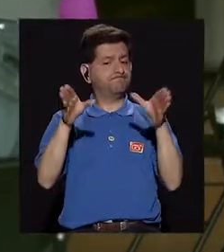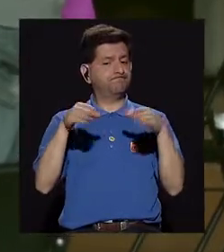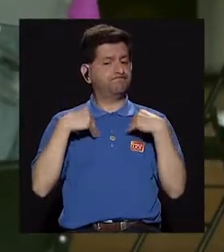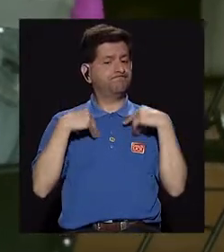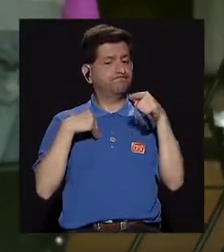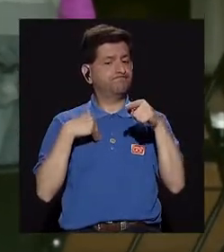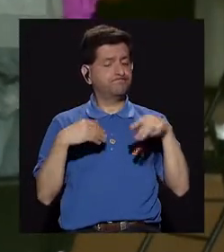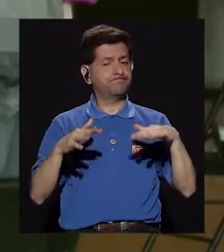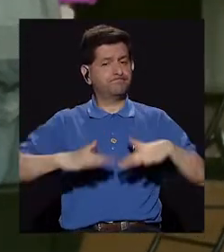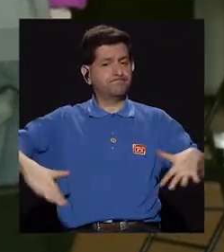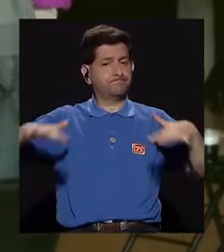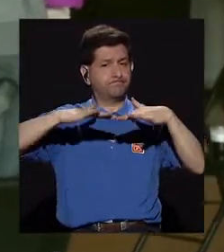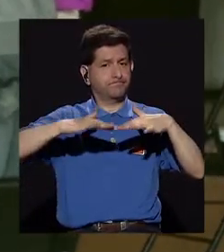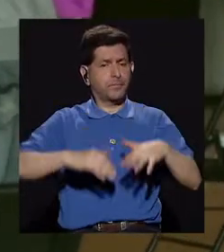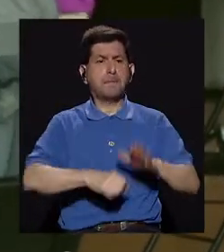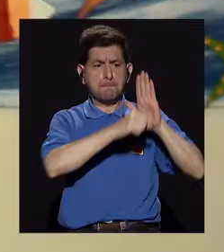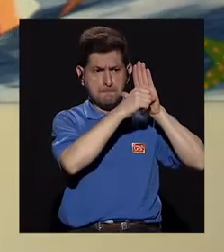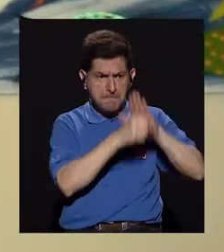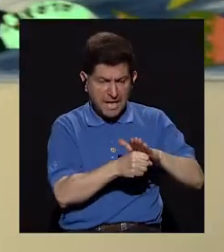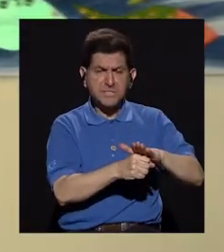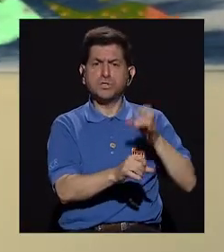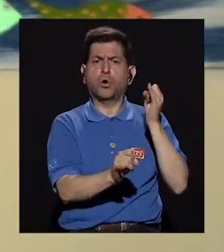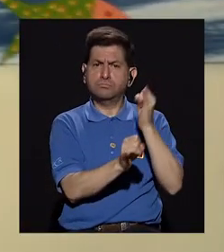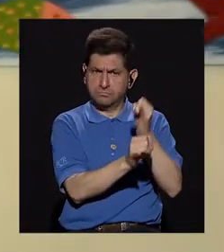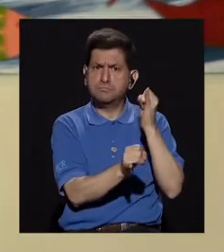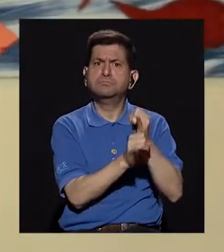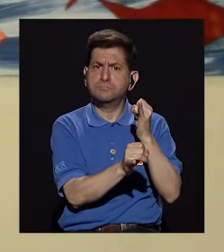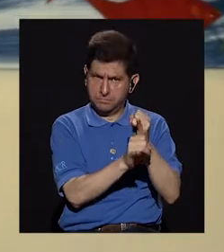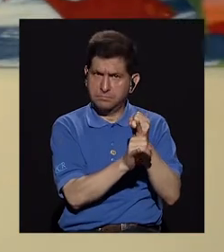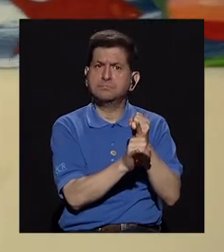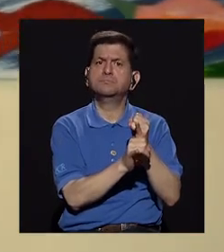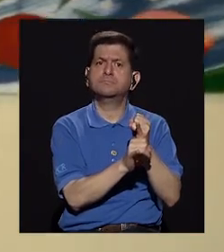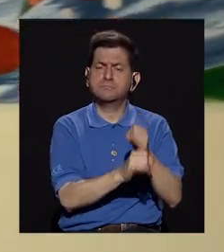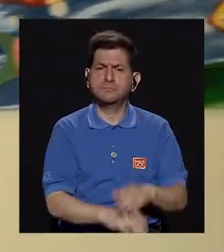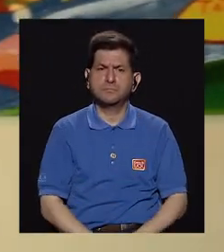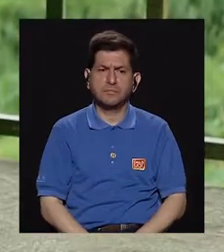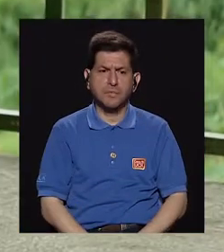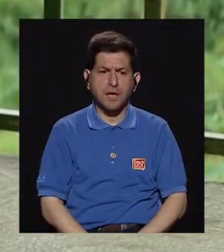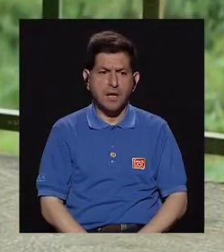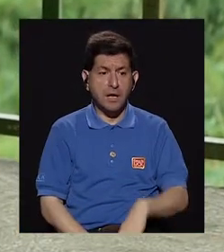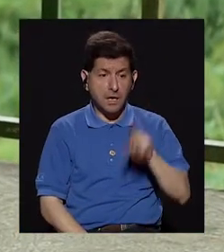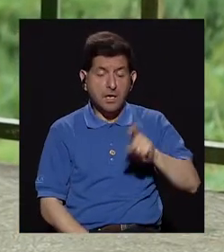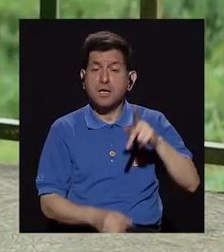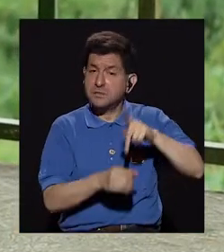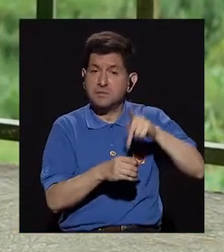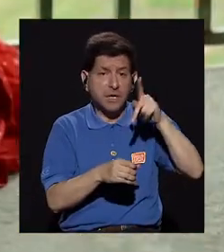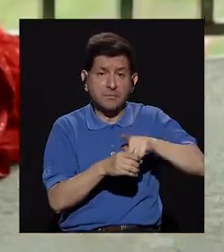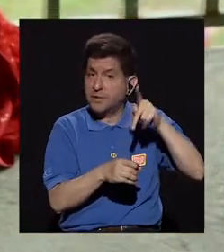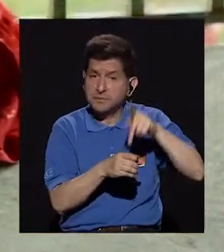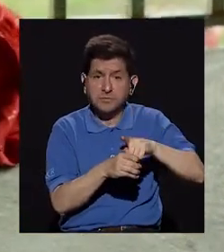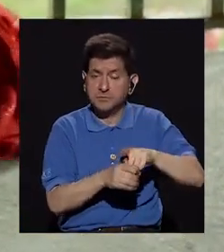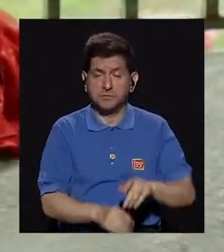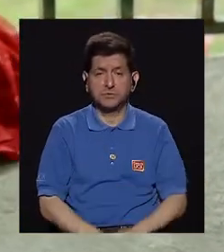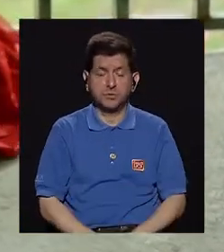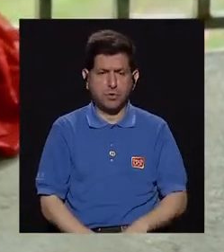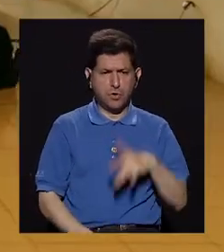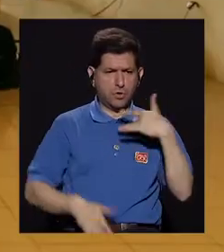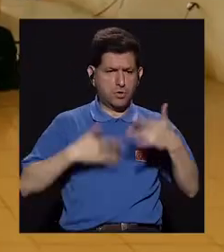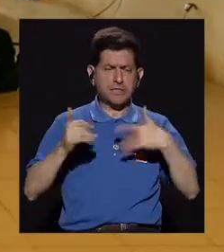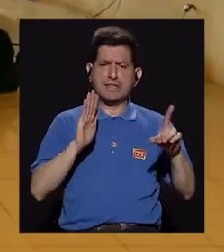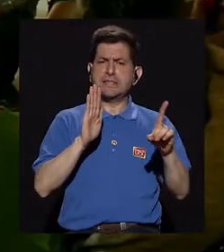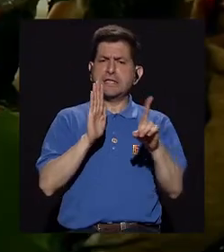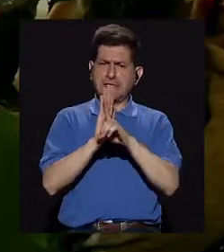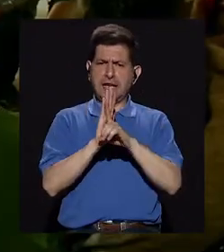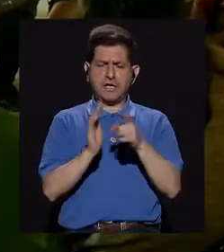por ese espacio, presionar a las instituciones incluso, ¿verdad? Y tomar parte para sentirse